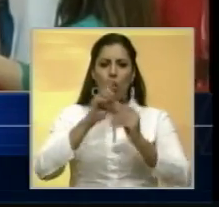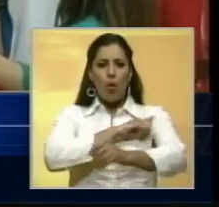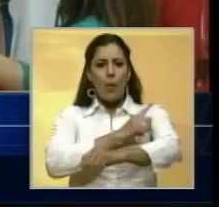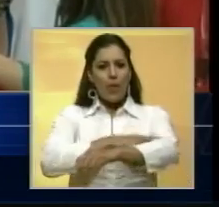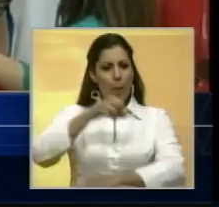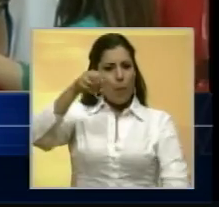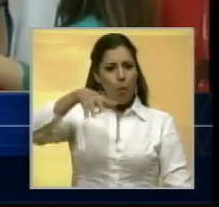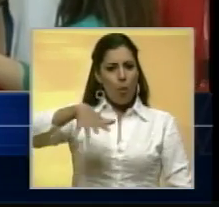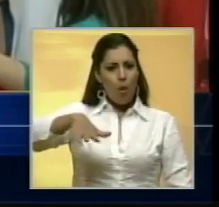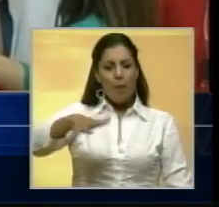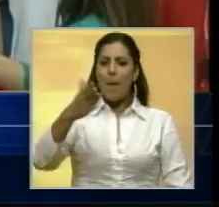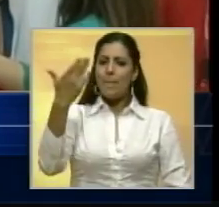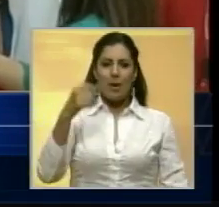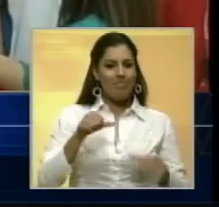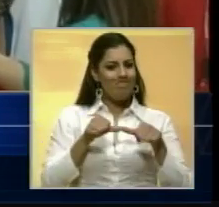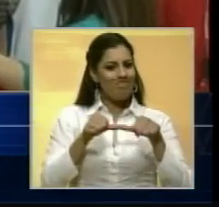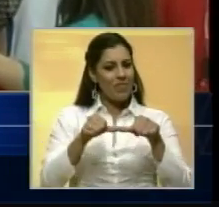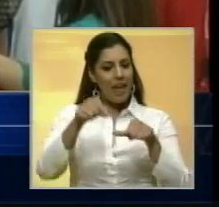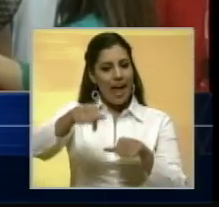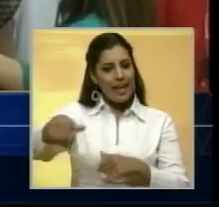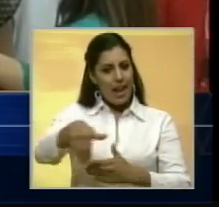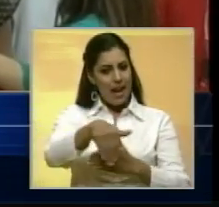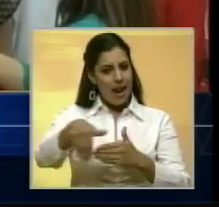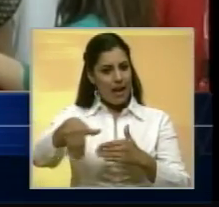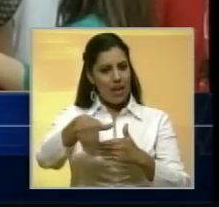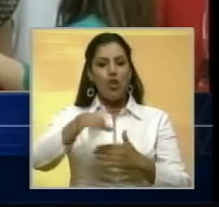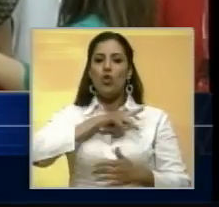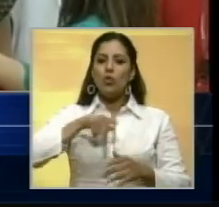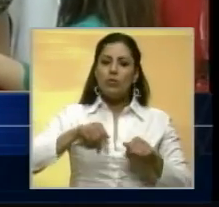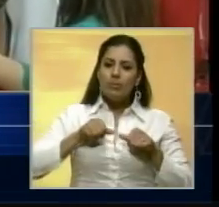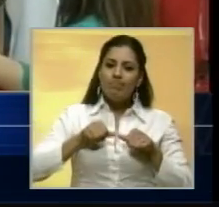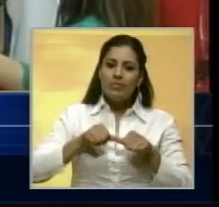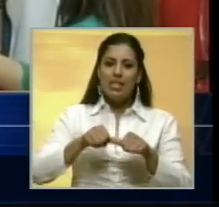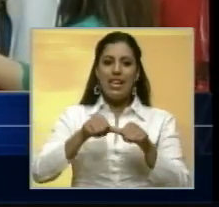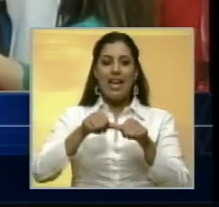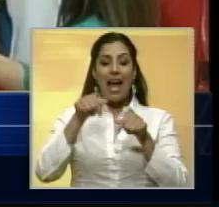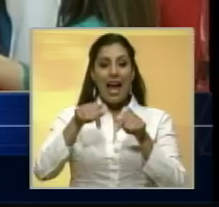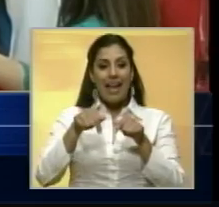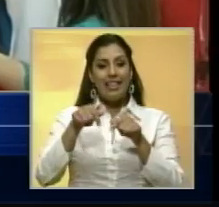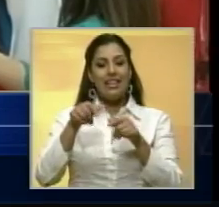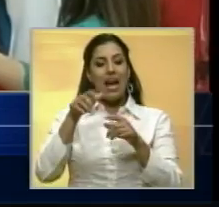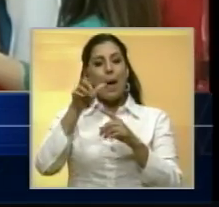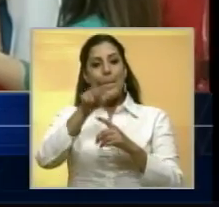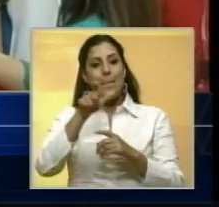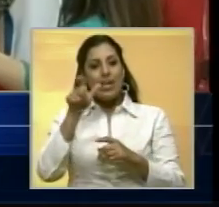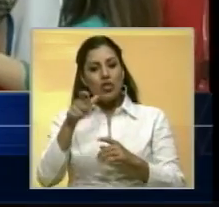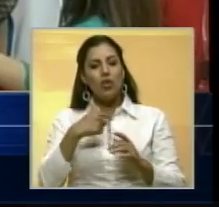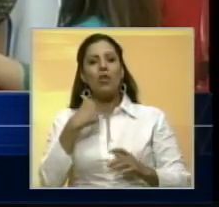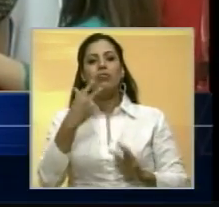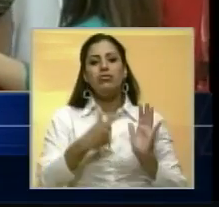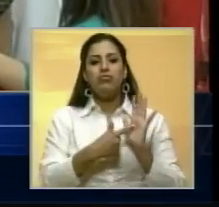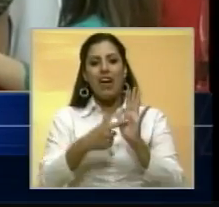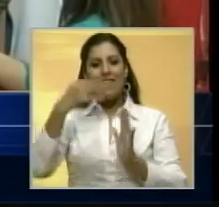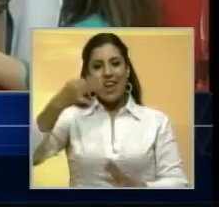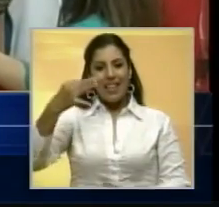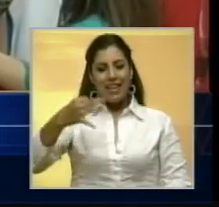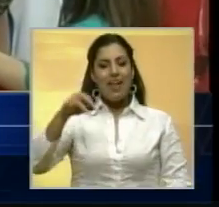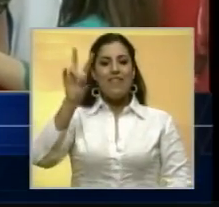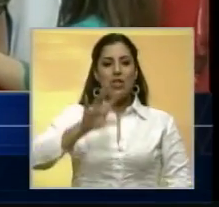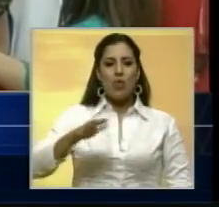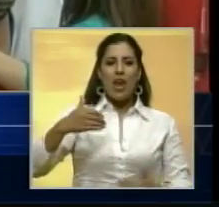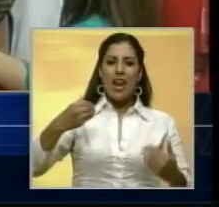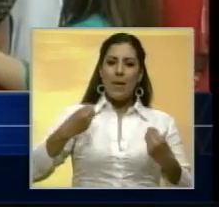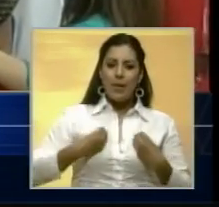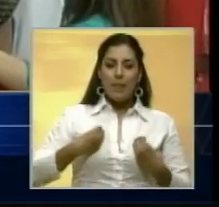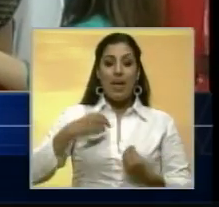organizado que vamos a mantenernos en la calle, vamos a mantenernos en estas expresiones de la verdadera Venezuela, de lo que es